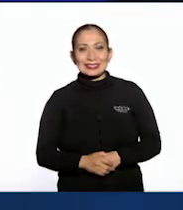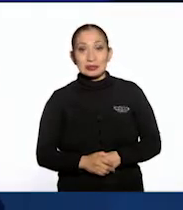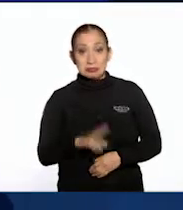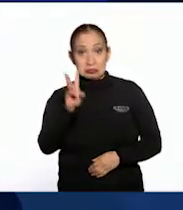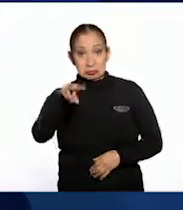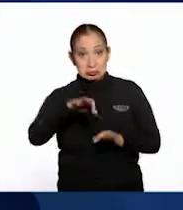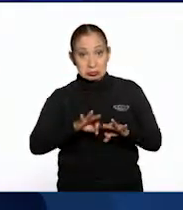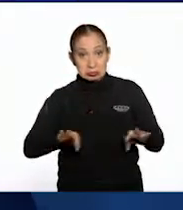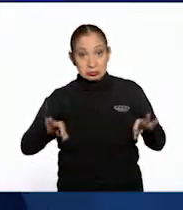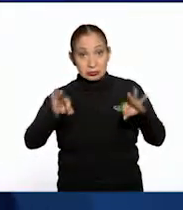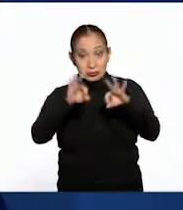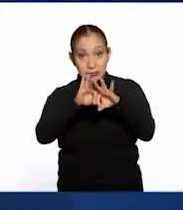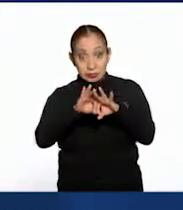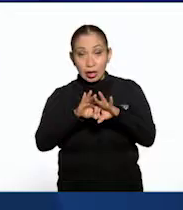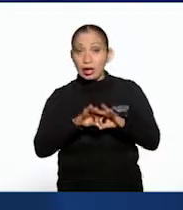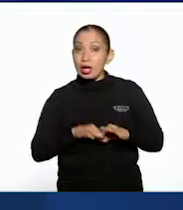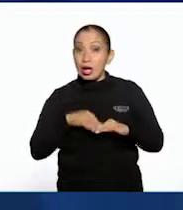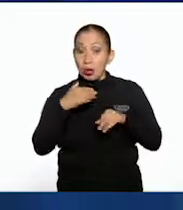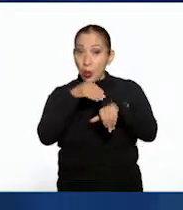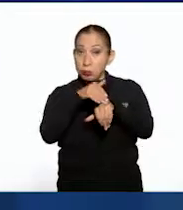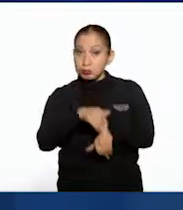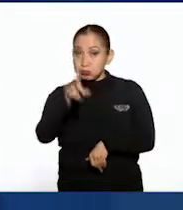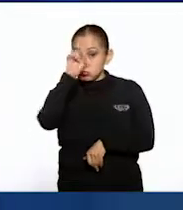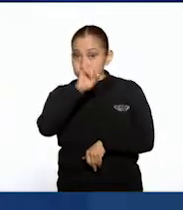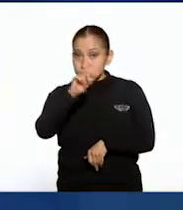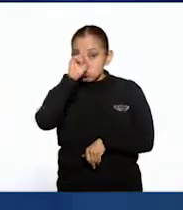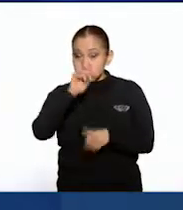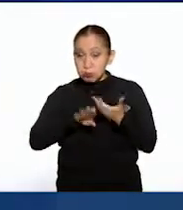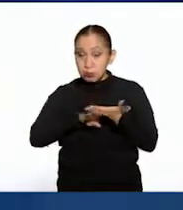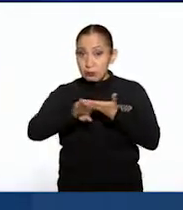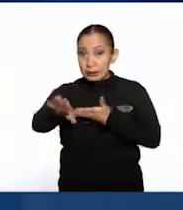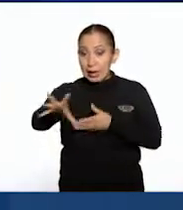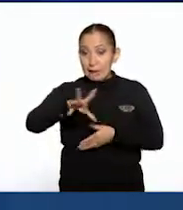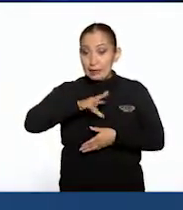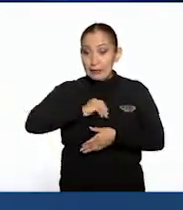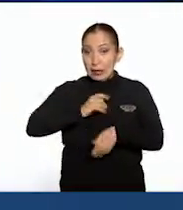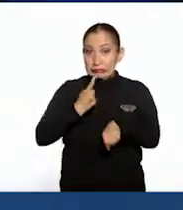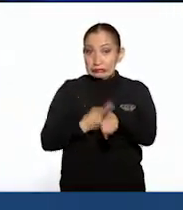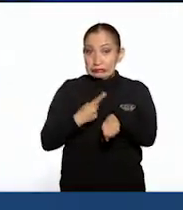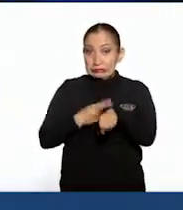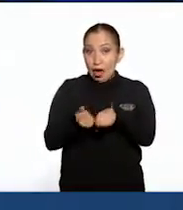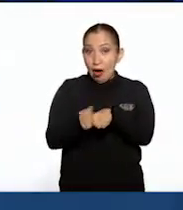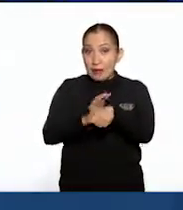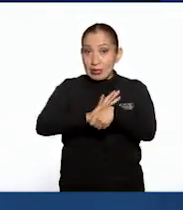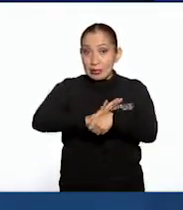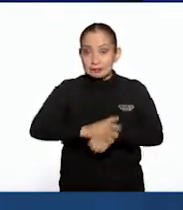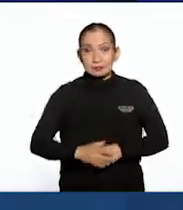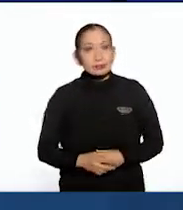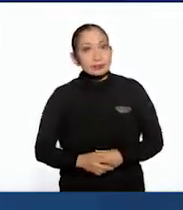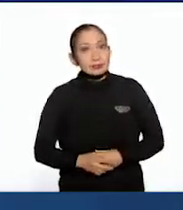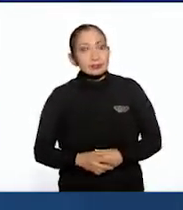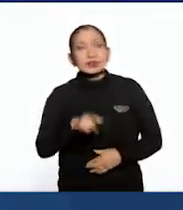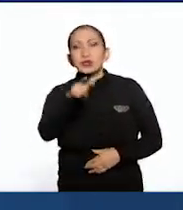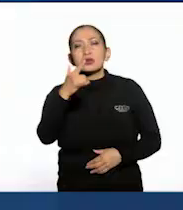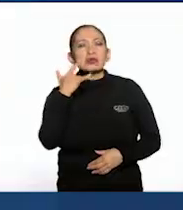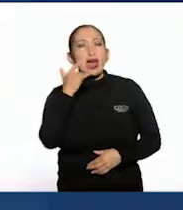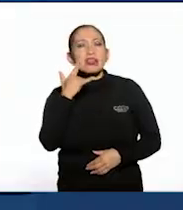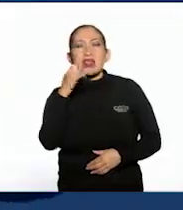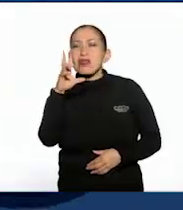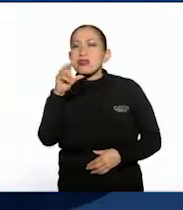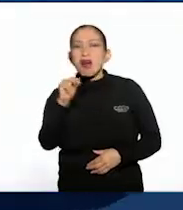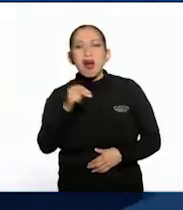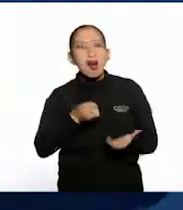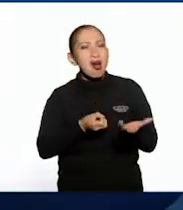Es muy importante continuar con las recomendaciones para evitar contagios de COVID. Trata de